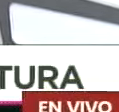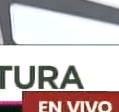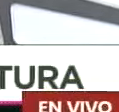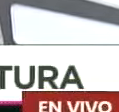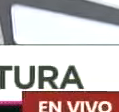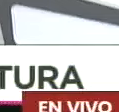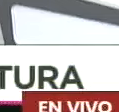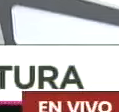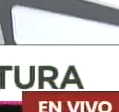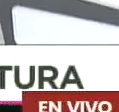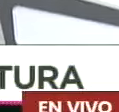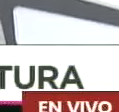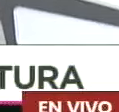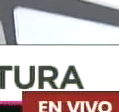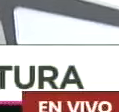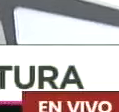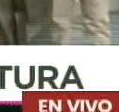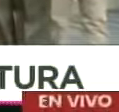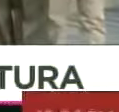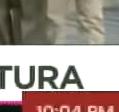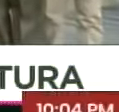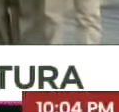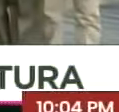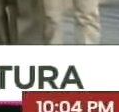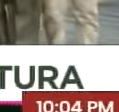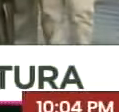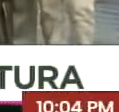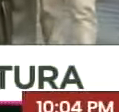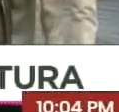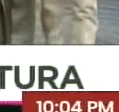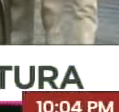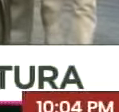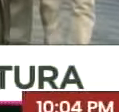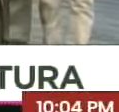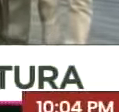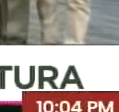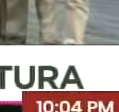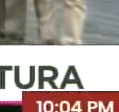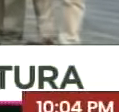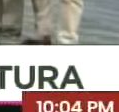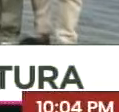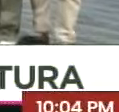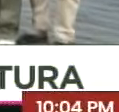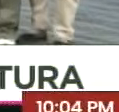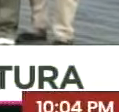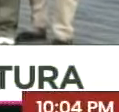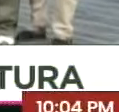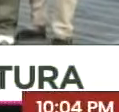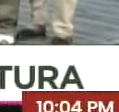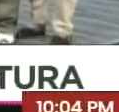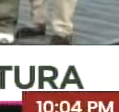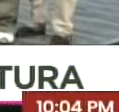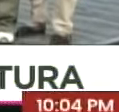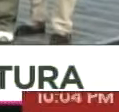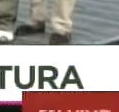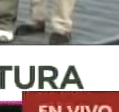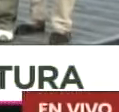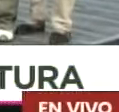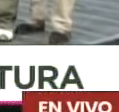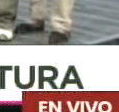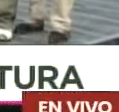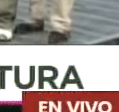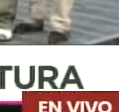En ritmo, tambor, música, canto, inspiración y baile. Imposible. ¿Qué